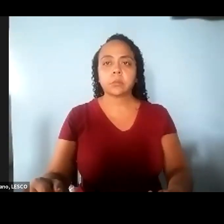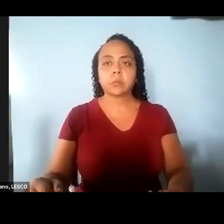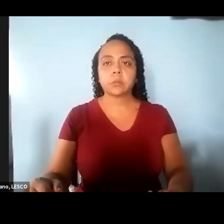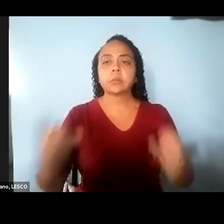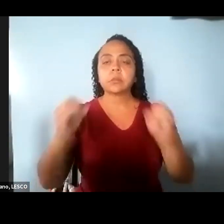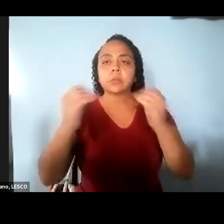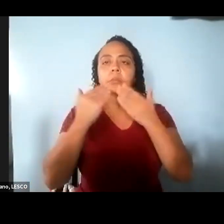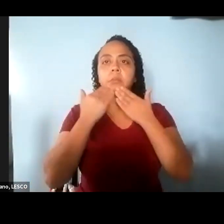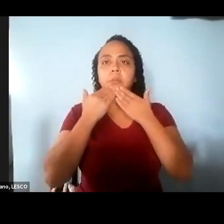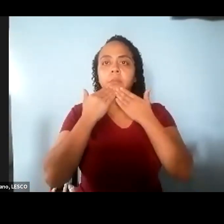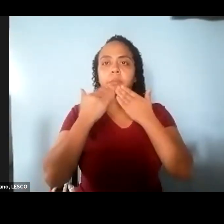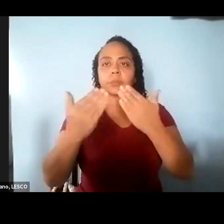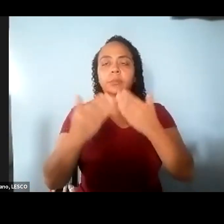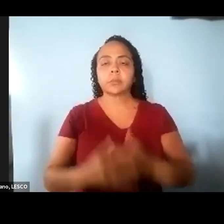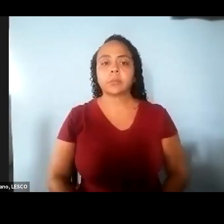scream